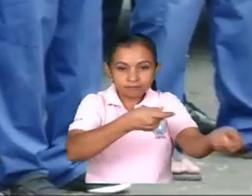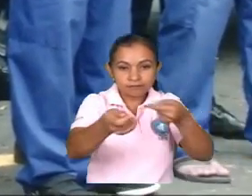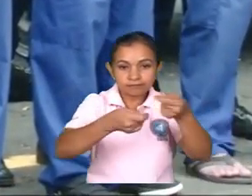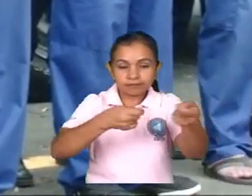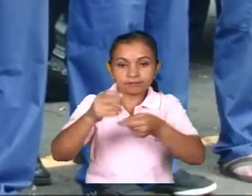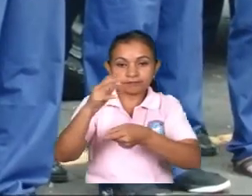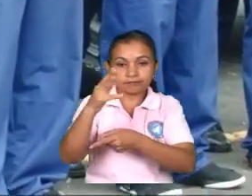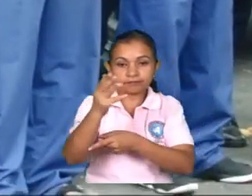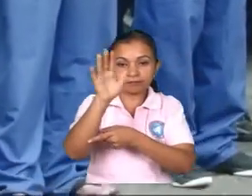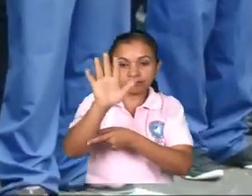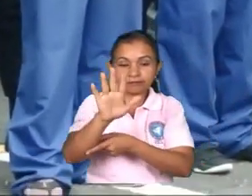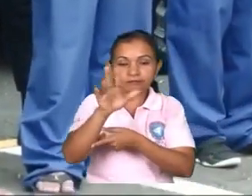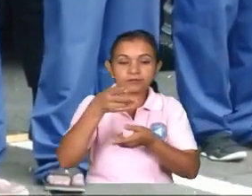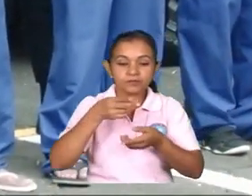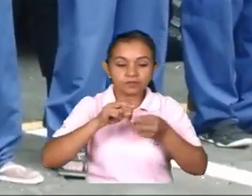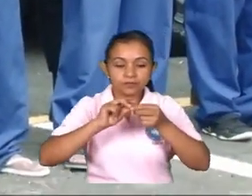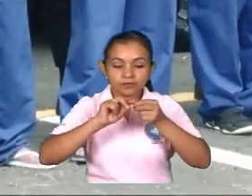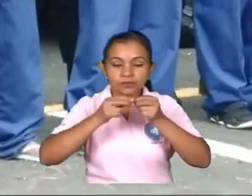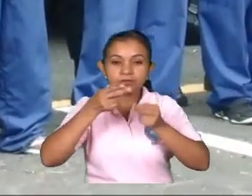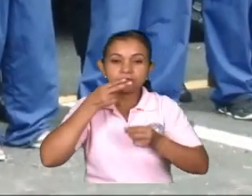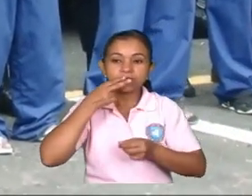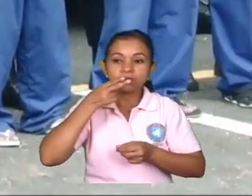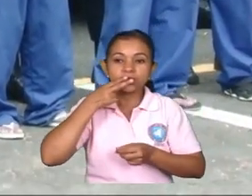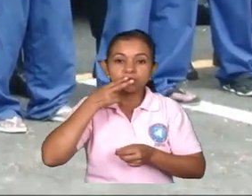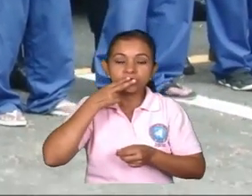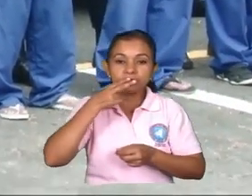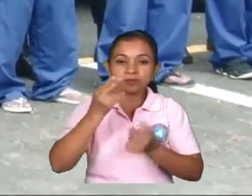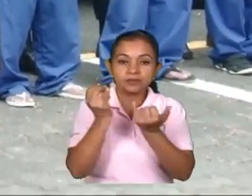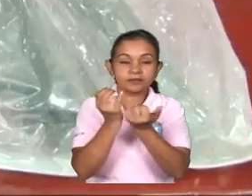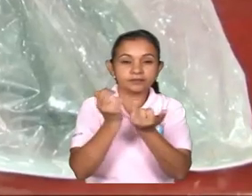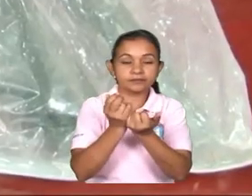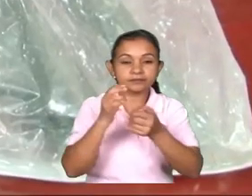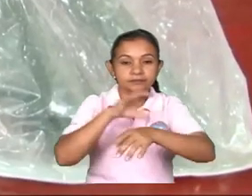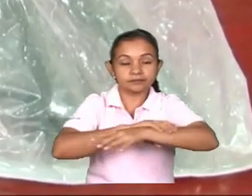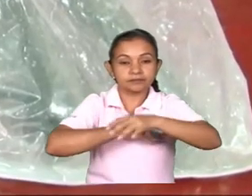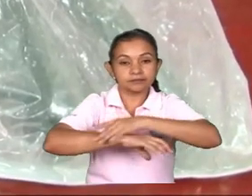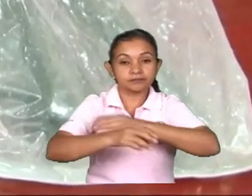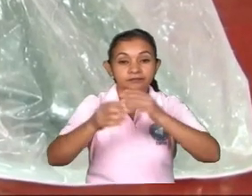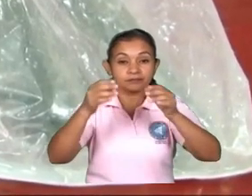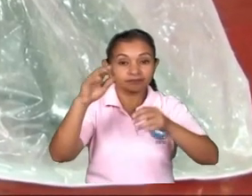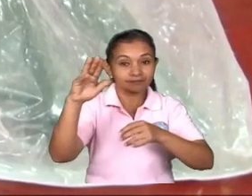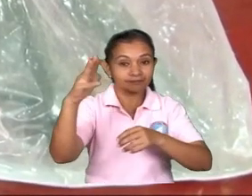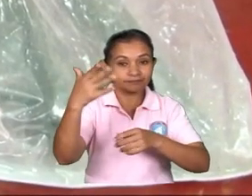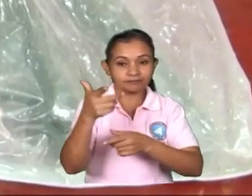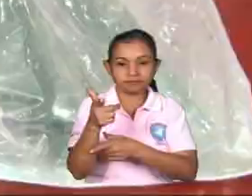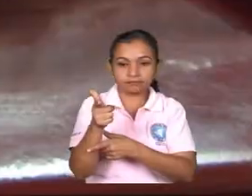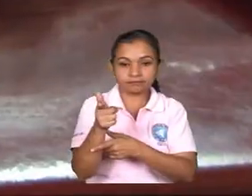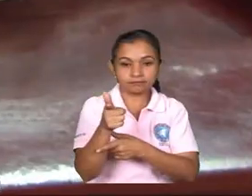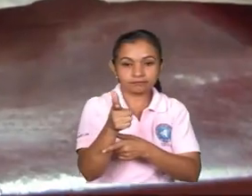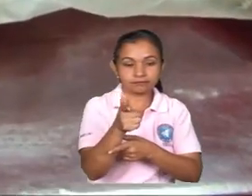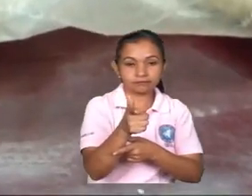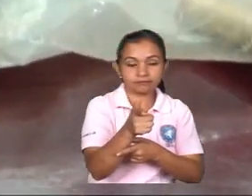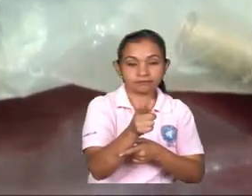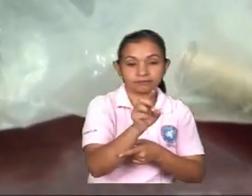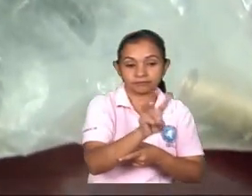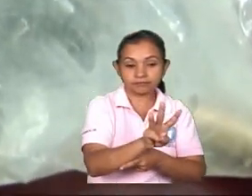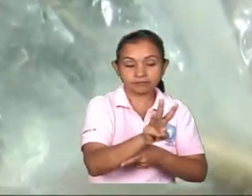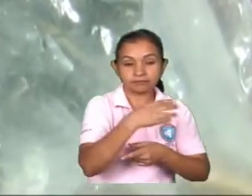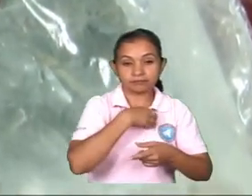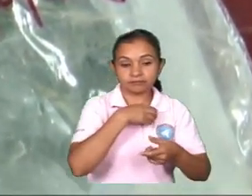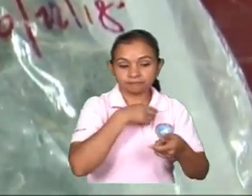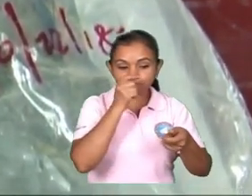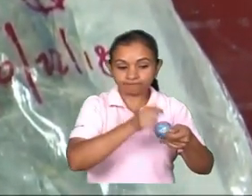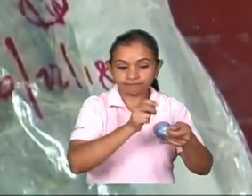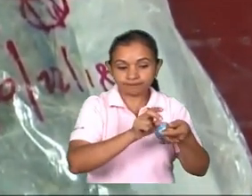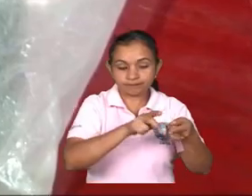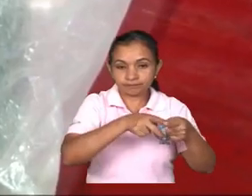ocupó 95 libras de marihuana. Igualmente, fueron capturadas 9 armas de fuego, entre ellas 3 armas artesanales. De esta